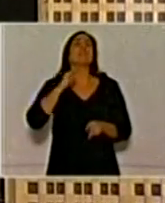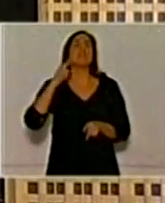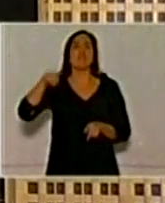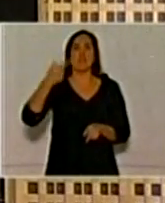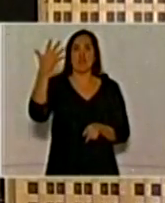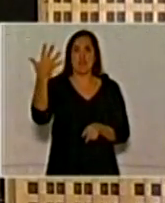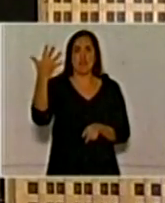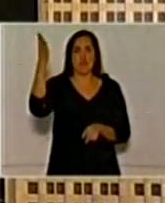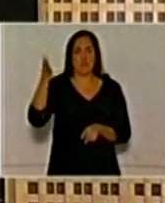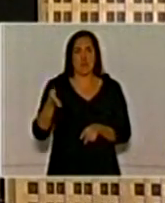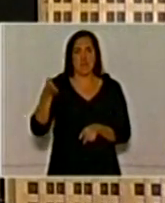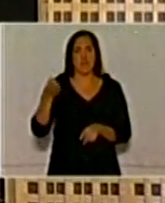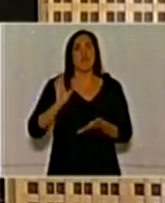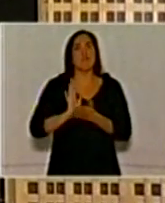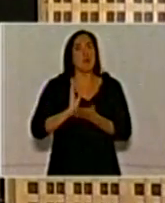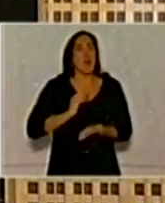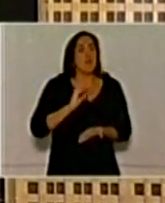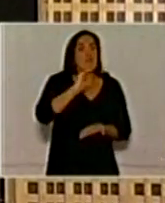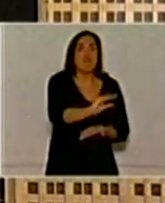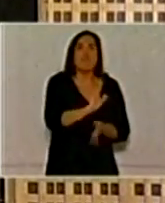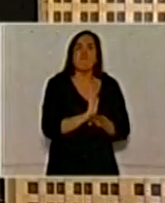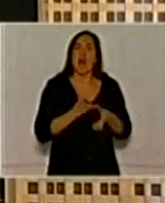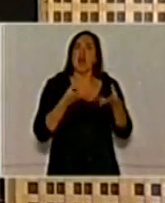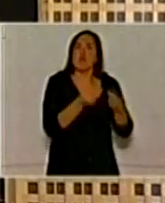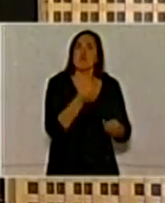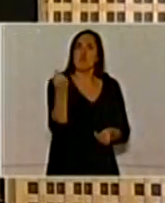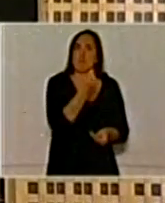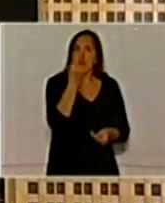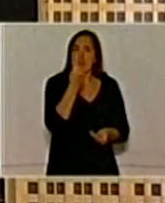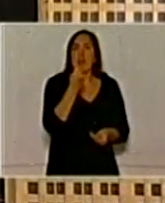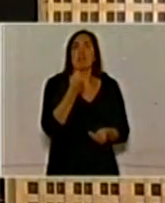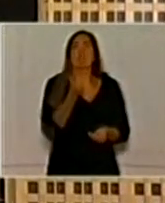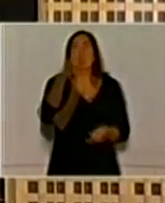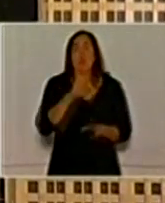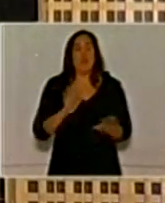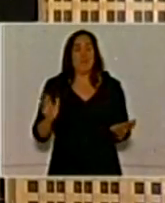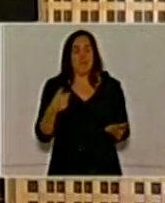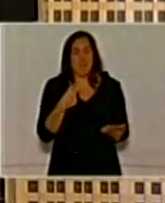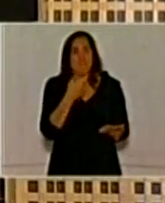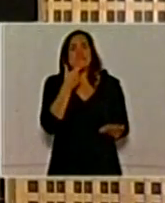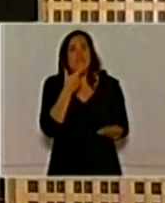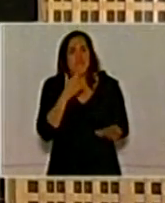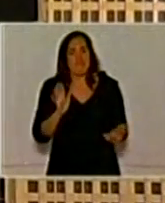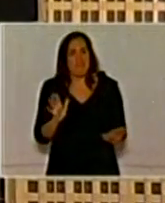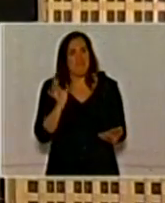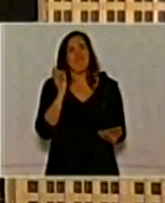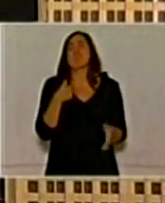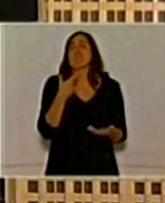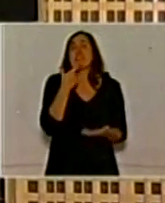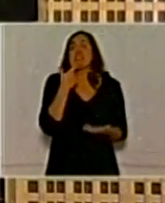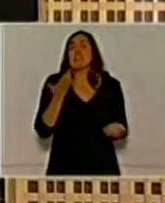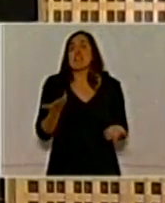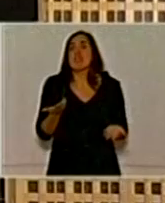realmente es un aporte muy importante para contribuir a la cobertura social. Me río porque